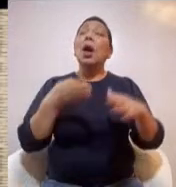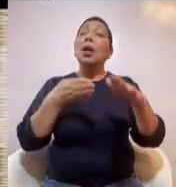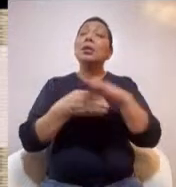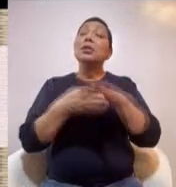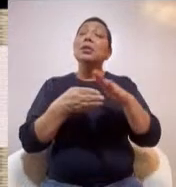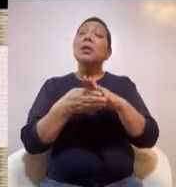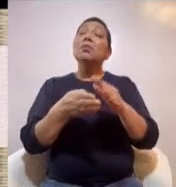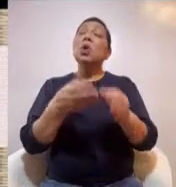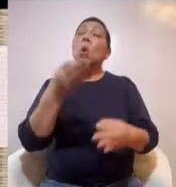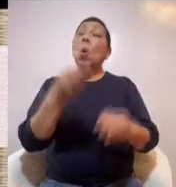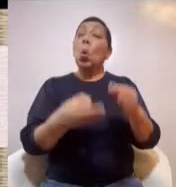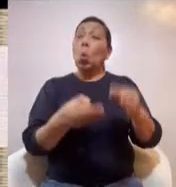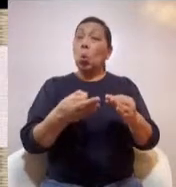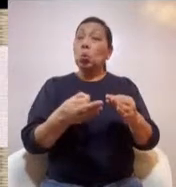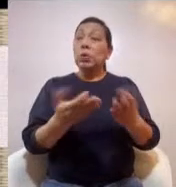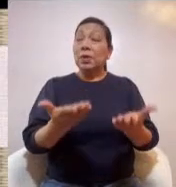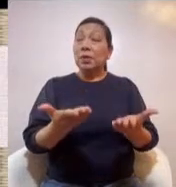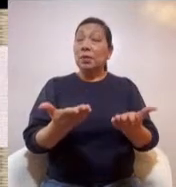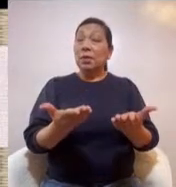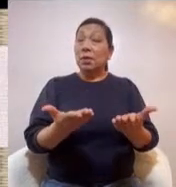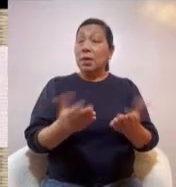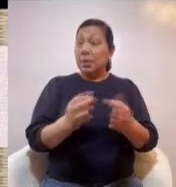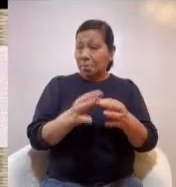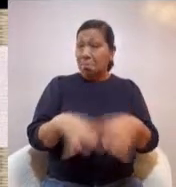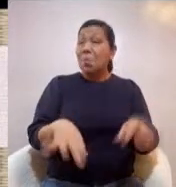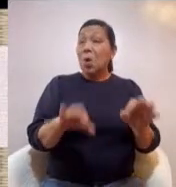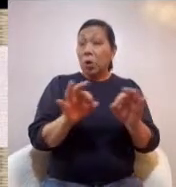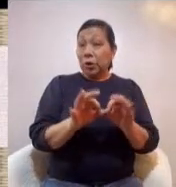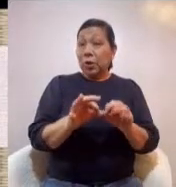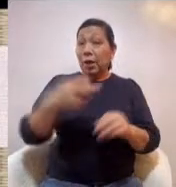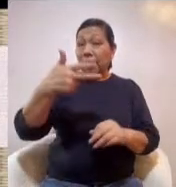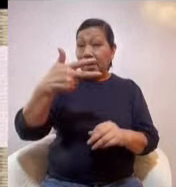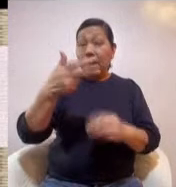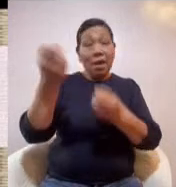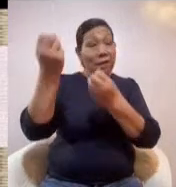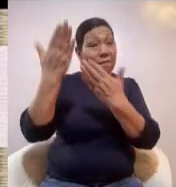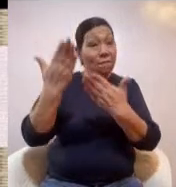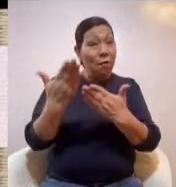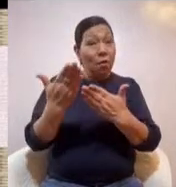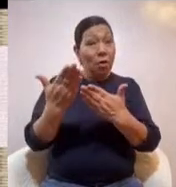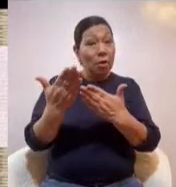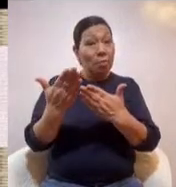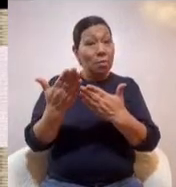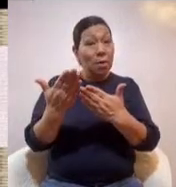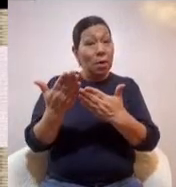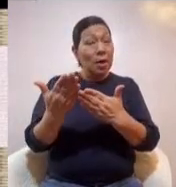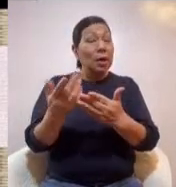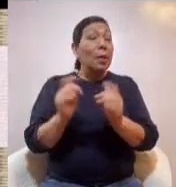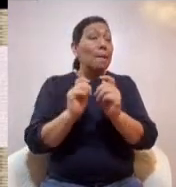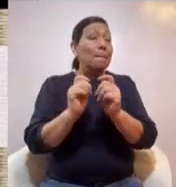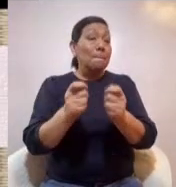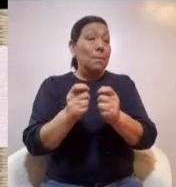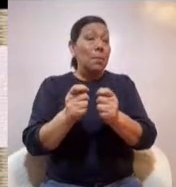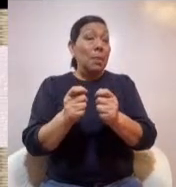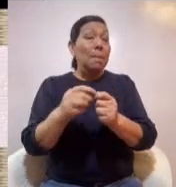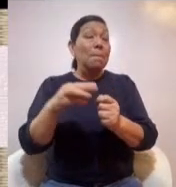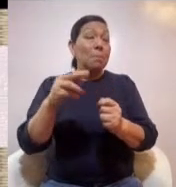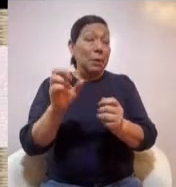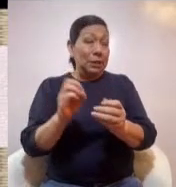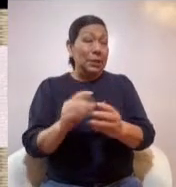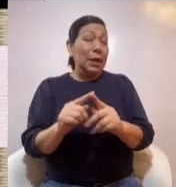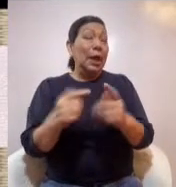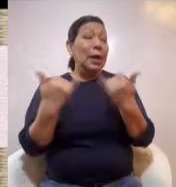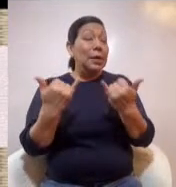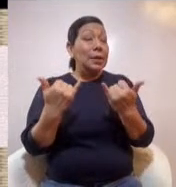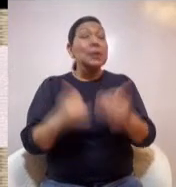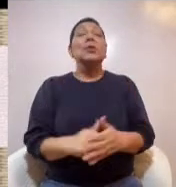el acceso a la justicia es un componente esencial en los 3 informes hemisféricos emitidos por el